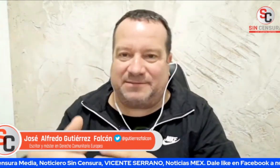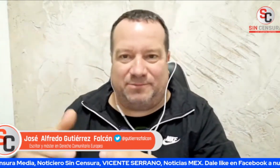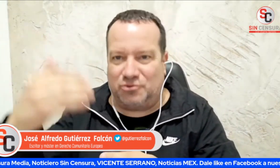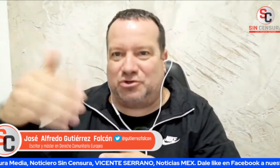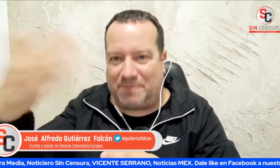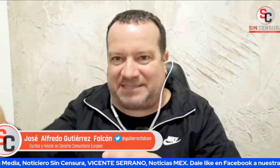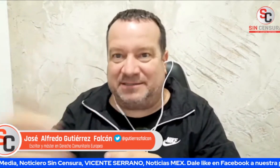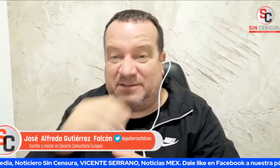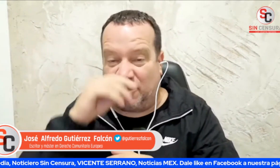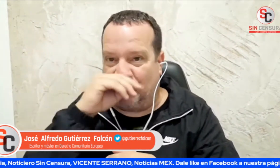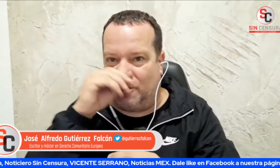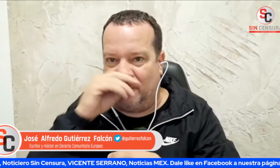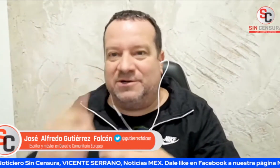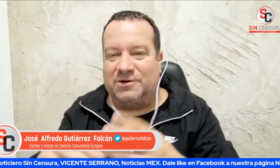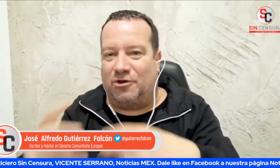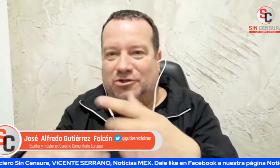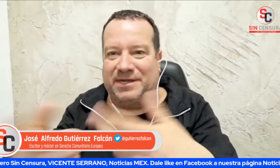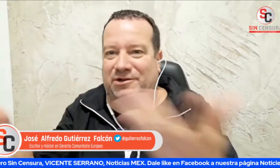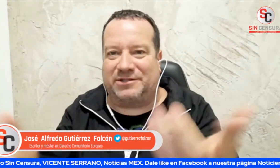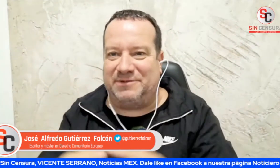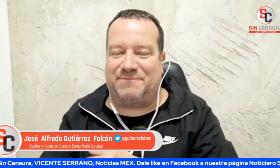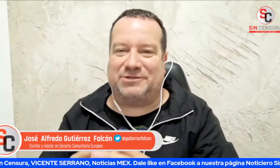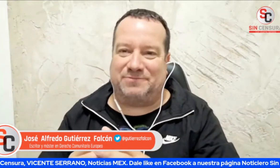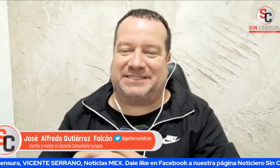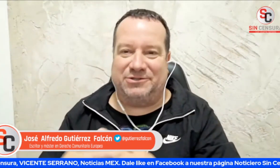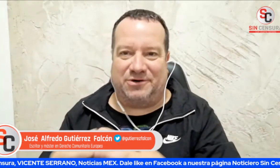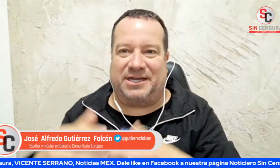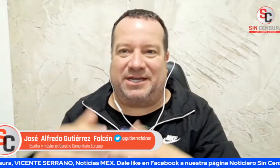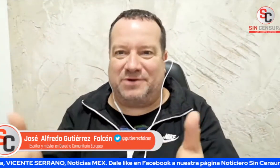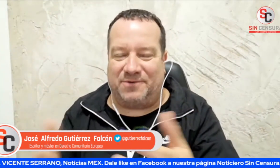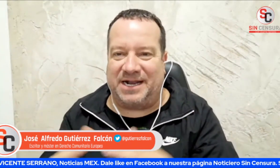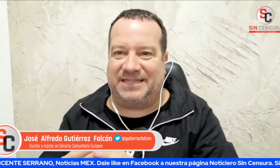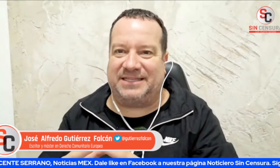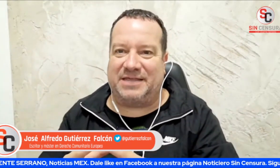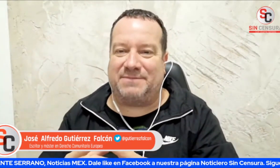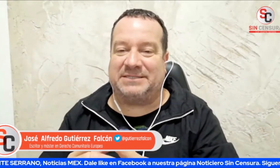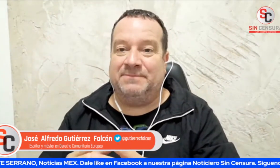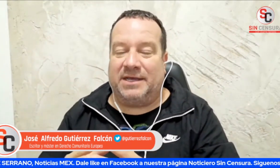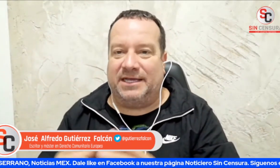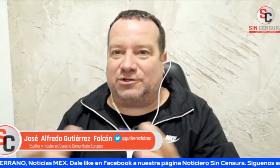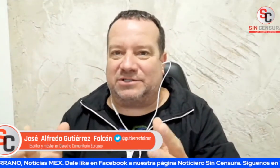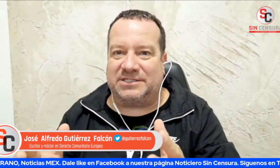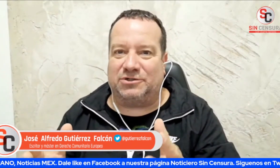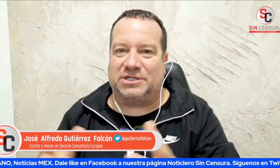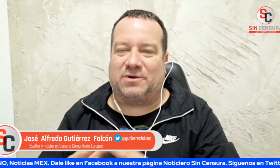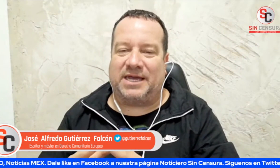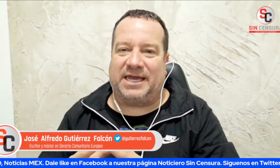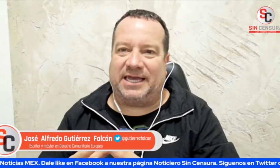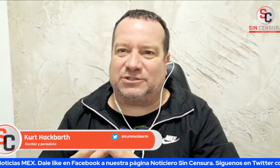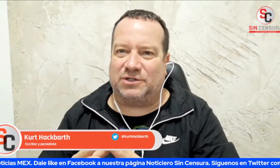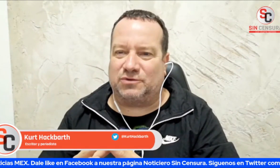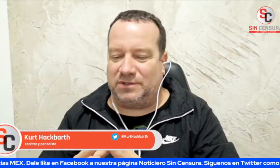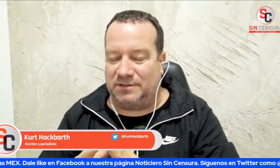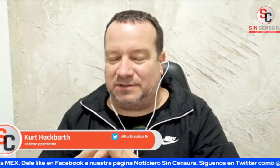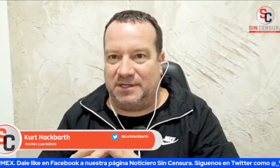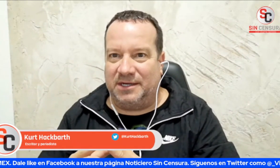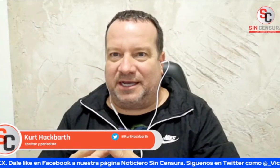más, mucho más, no 2,000, no 3,000 pesos más, sino que una buena cantidad más. Entonces yo siento que esto